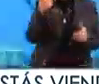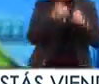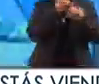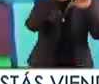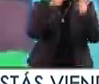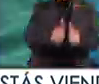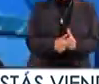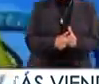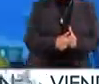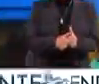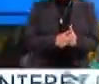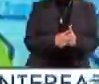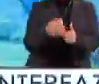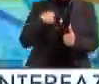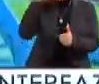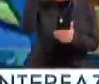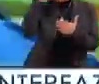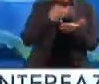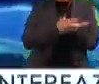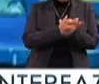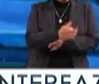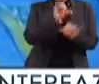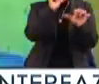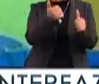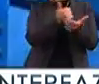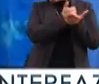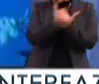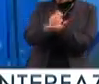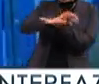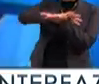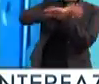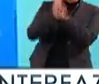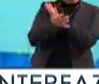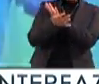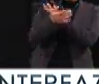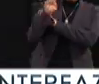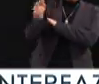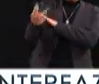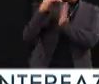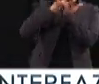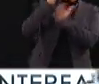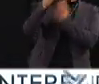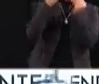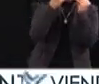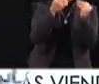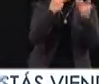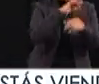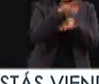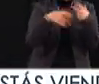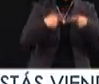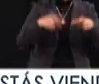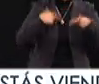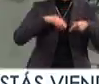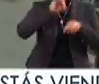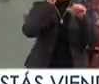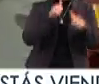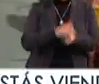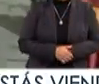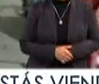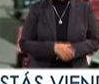través del arte. Creo que creemos fielmente que el arte es un medio de transformación y pues agradecemos muchísimo a todos los que se han sumado.